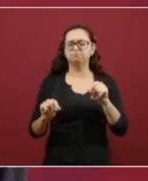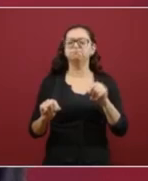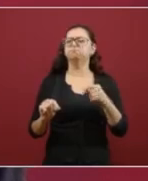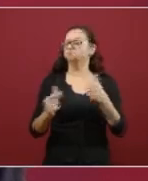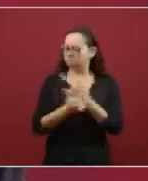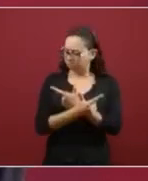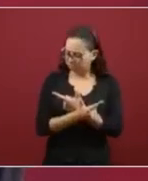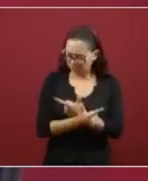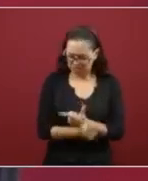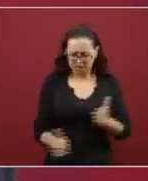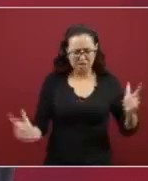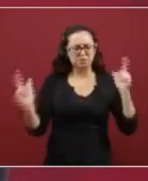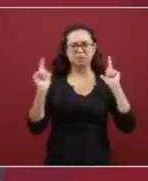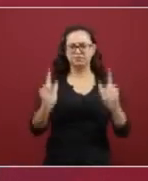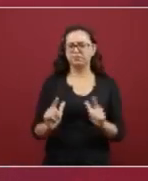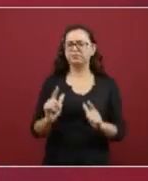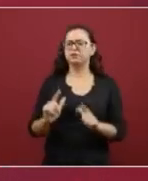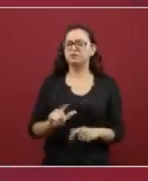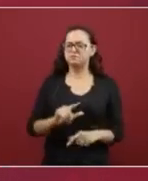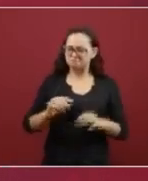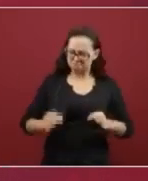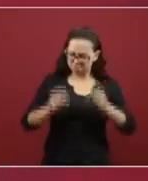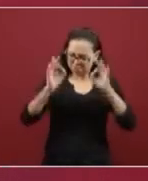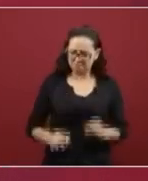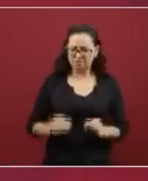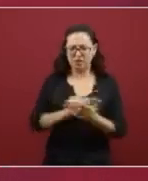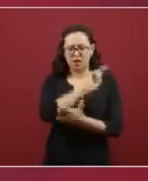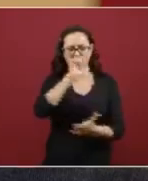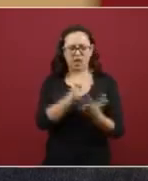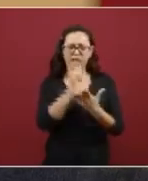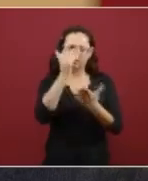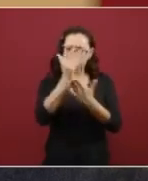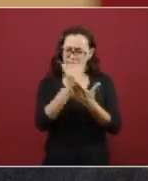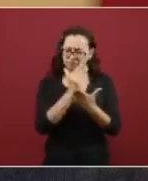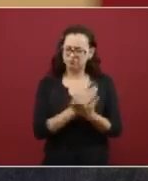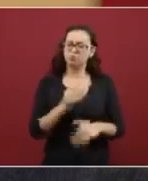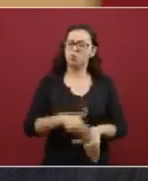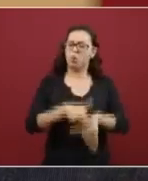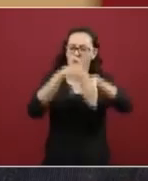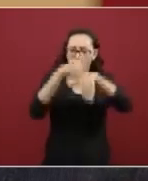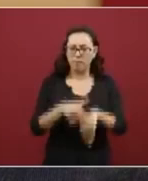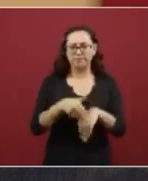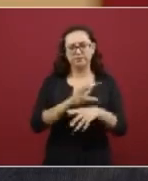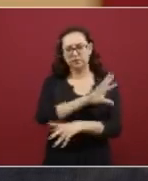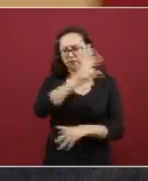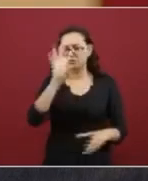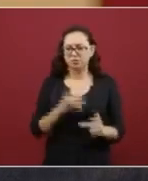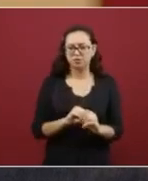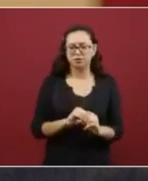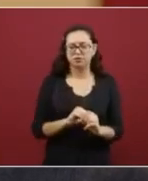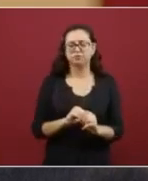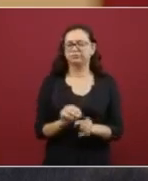libertades y hay un auténtico Estado de Derecho. O sea, que